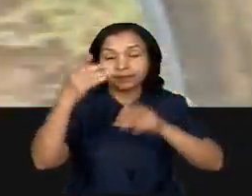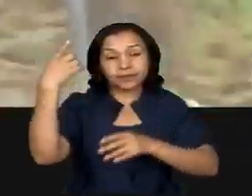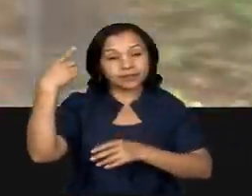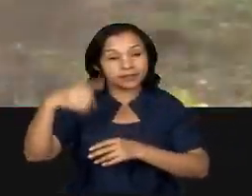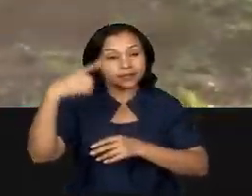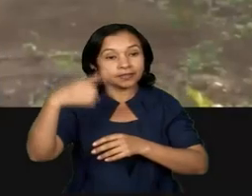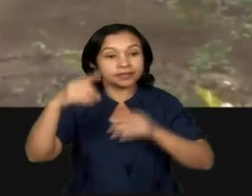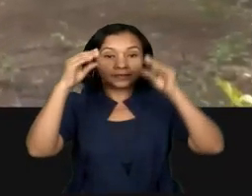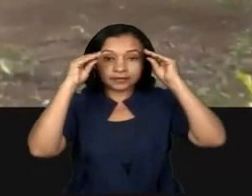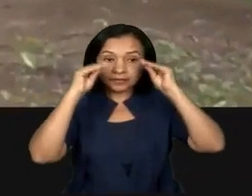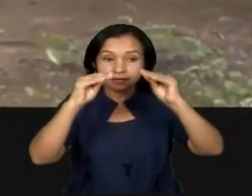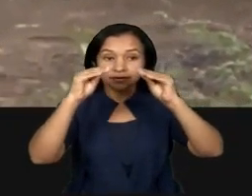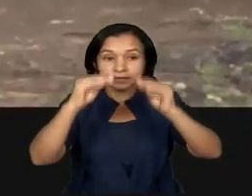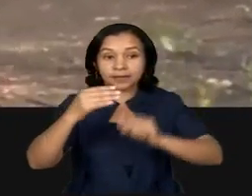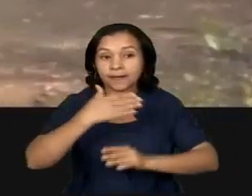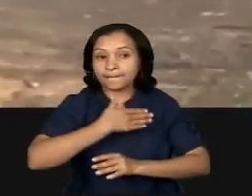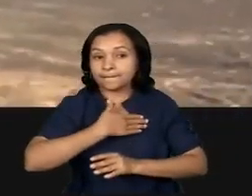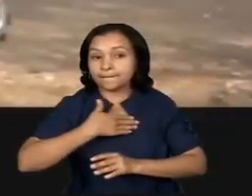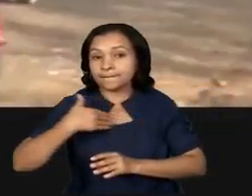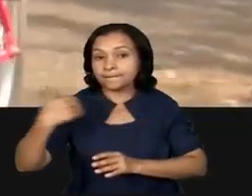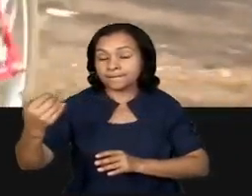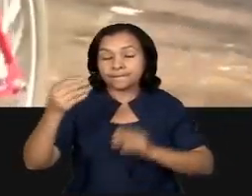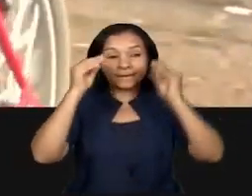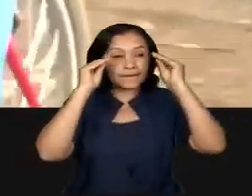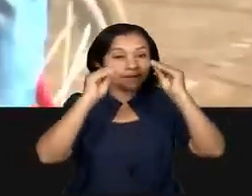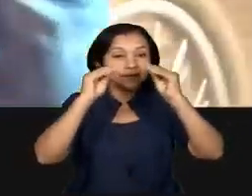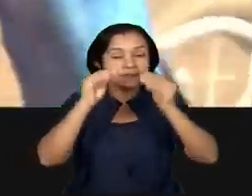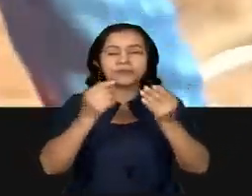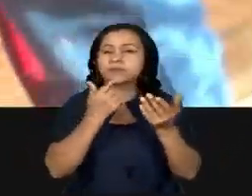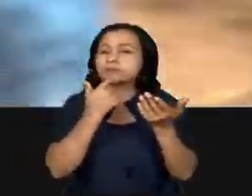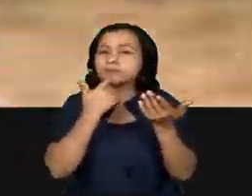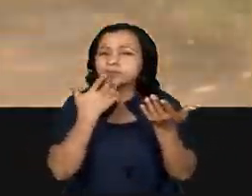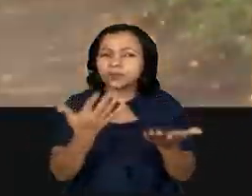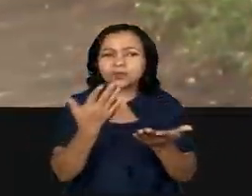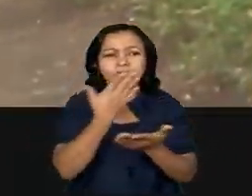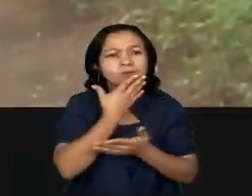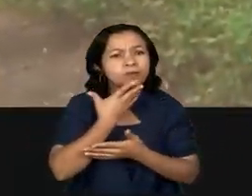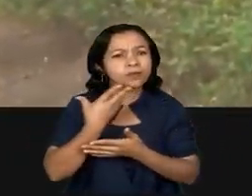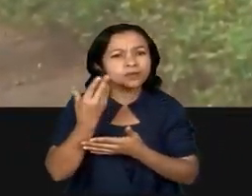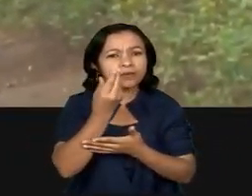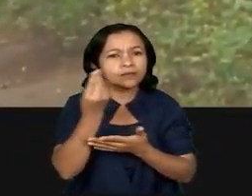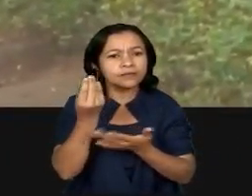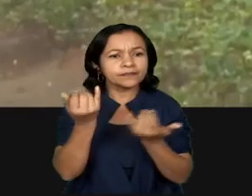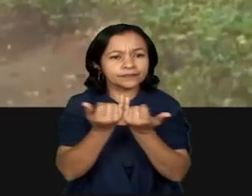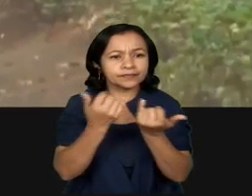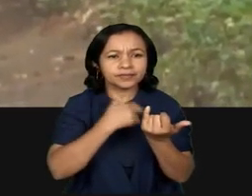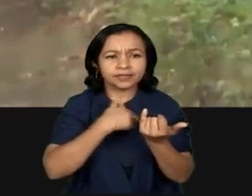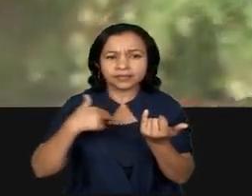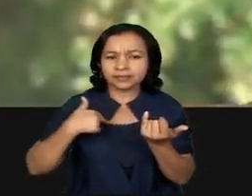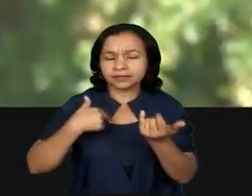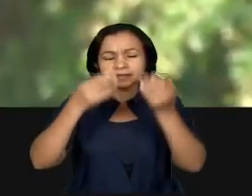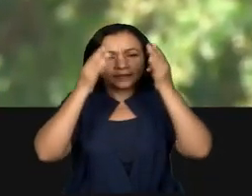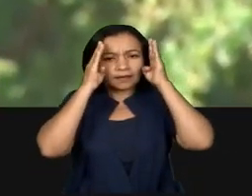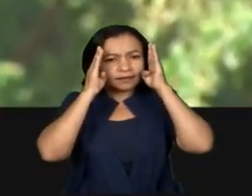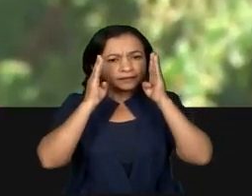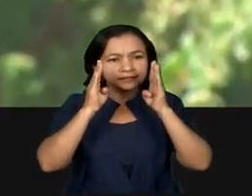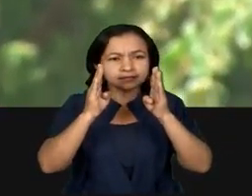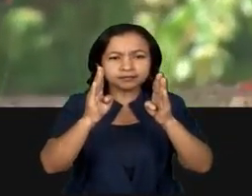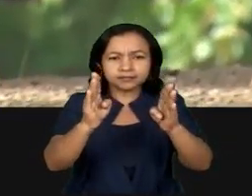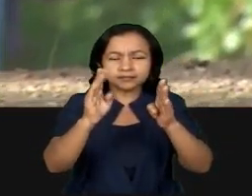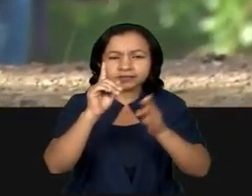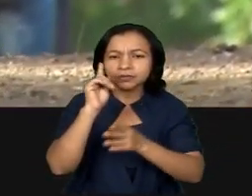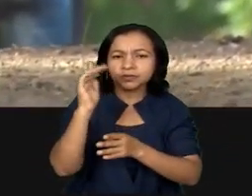educación, de mejoramiento de la calidad educativa, porque a estos jóvenes se les ha atendido con